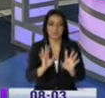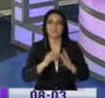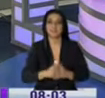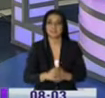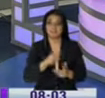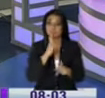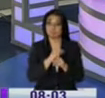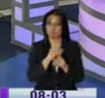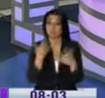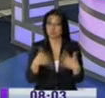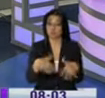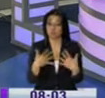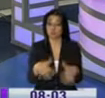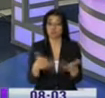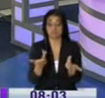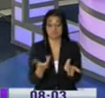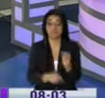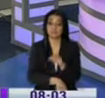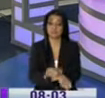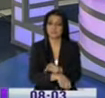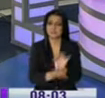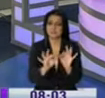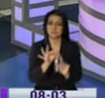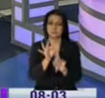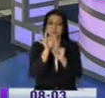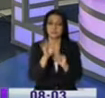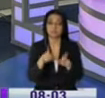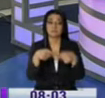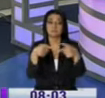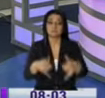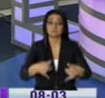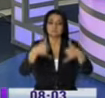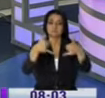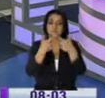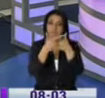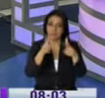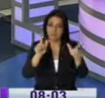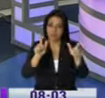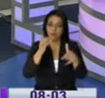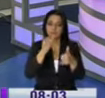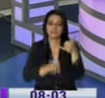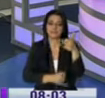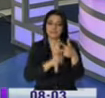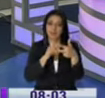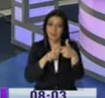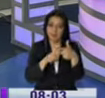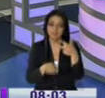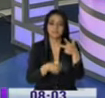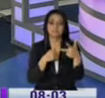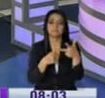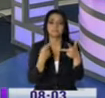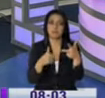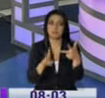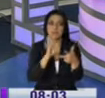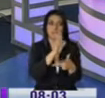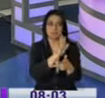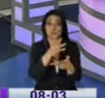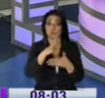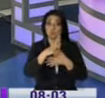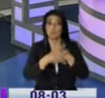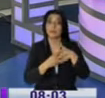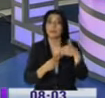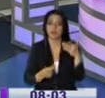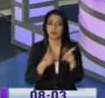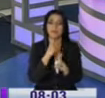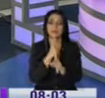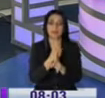Histórico este encuentro, ¿eh? Sí. Se han visto en Copa Libertadores de América, en finales, se han visto en la Sudamericana. Es un partido con